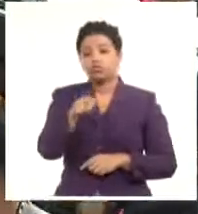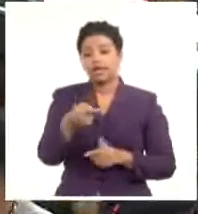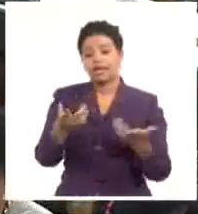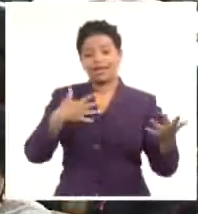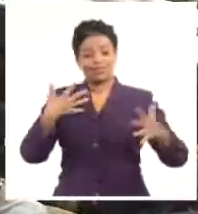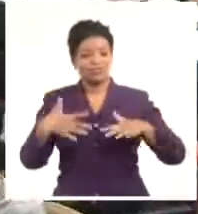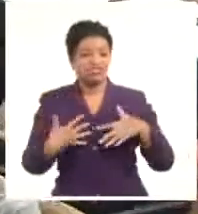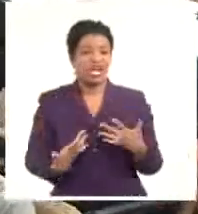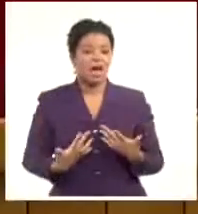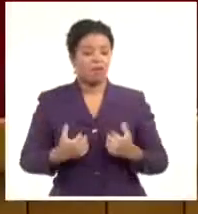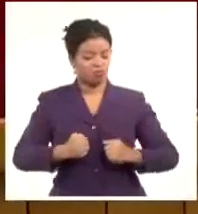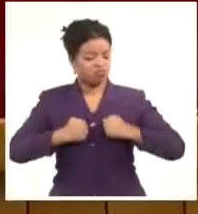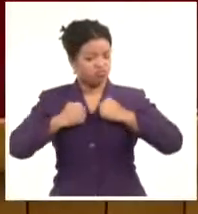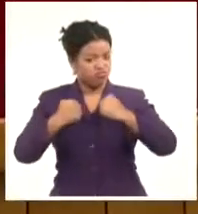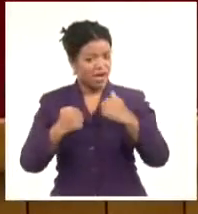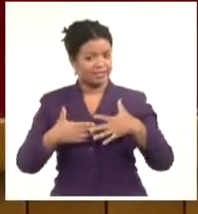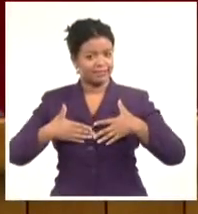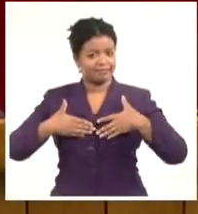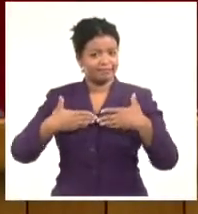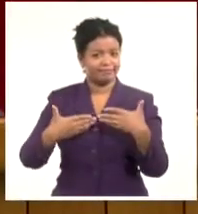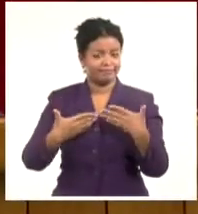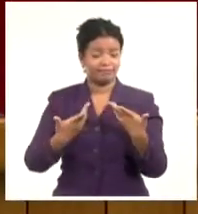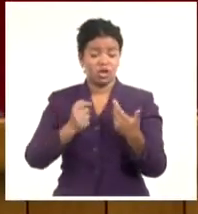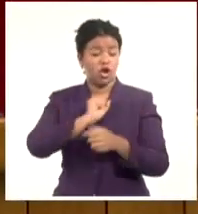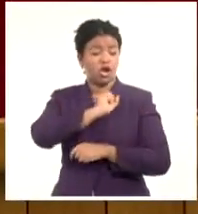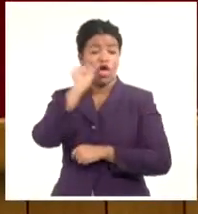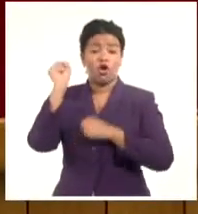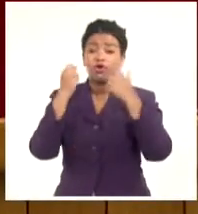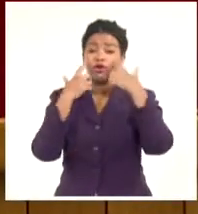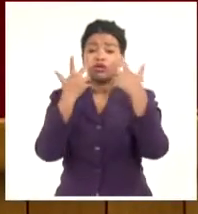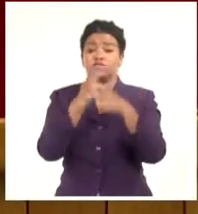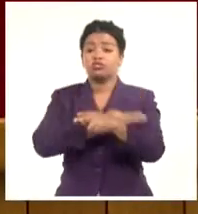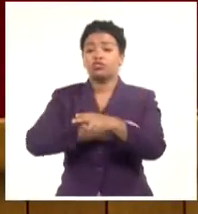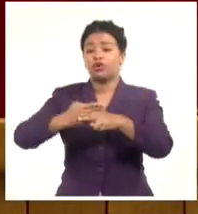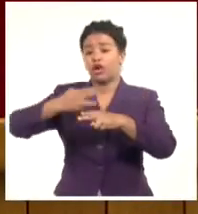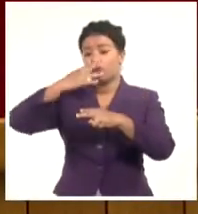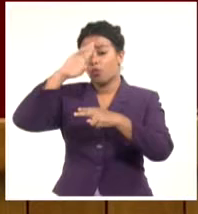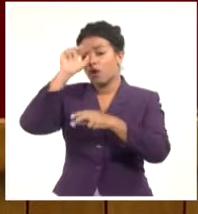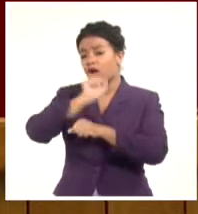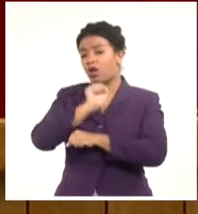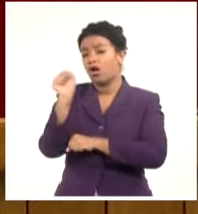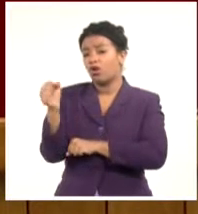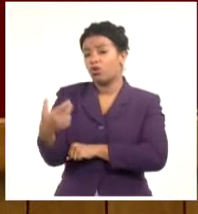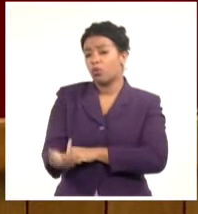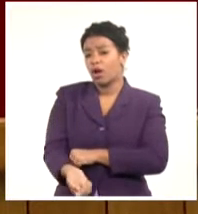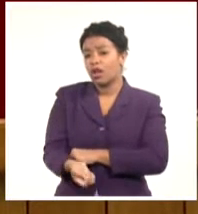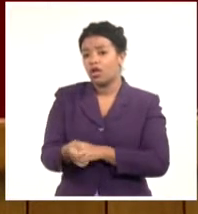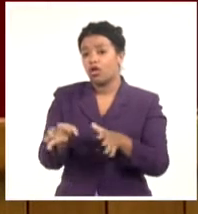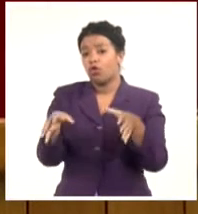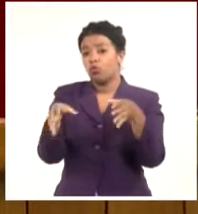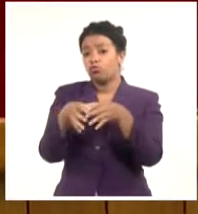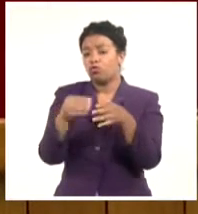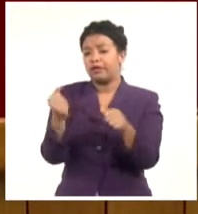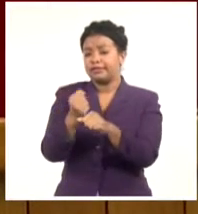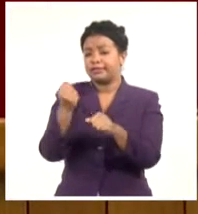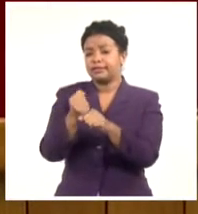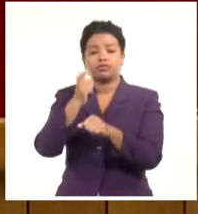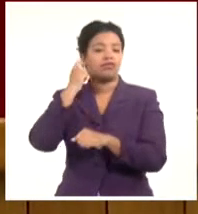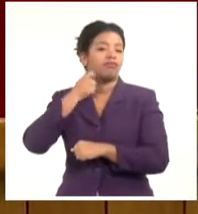y energía a uno de los hitos más apasionantes de la historia de Cuba, la vida de la Federación